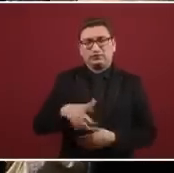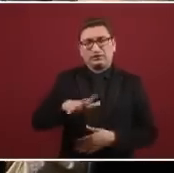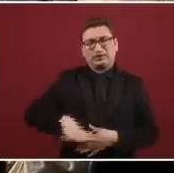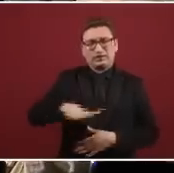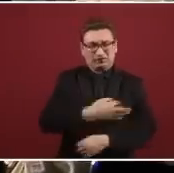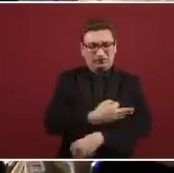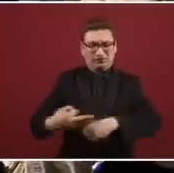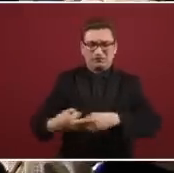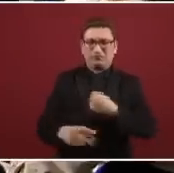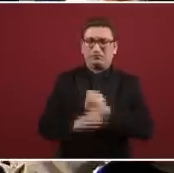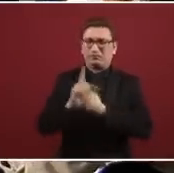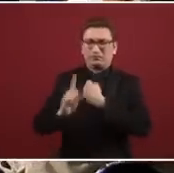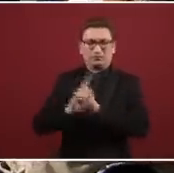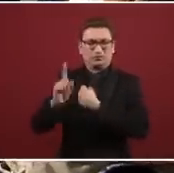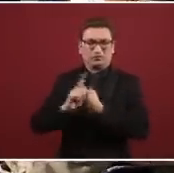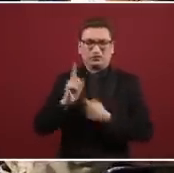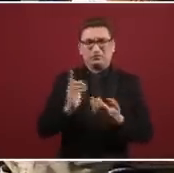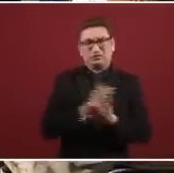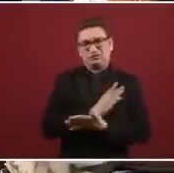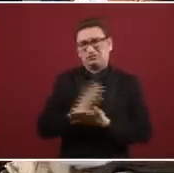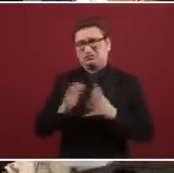mucho problema, porque